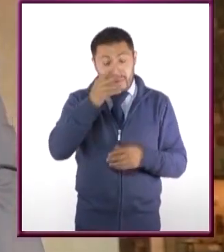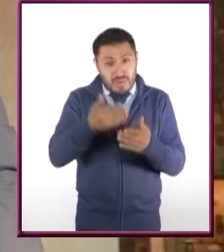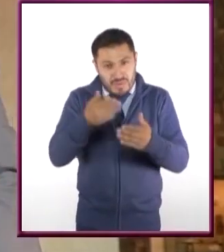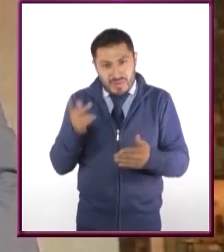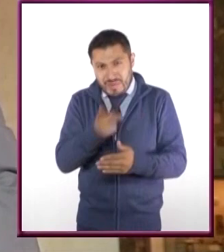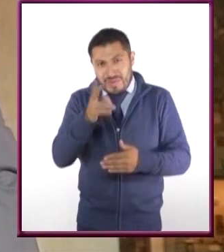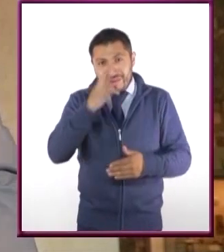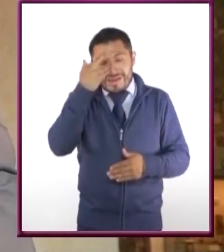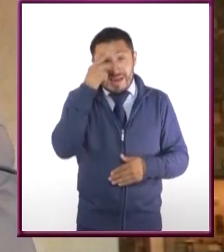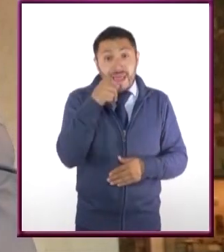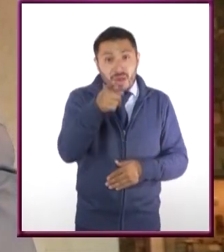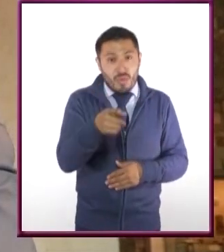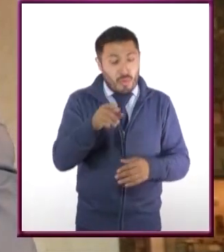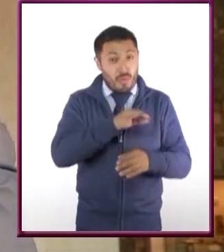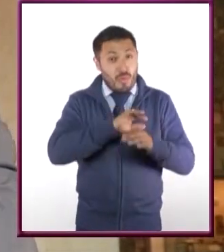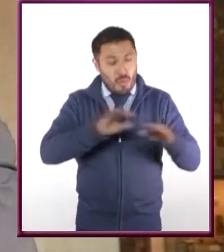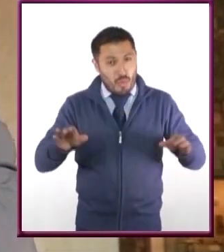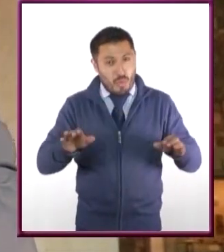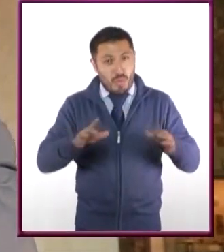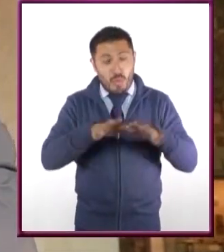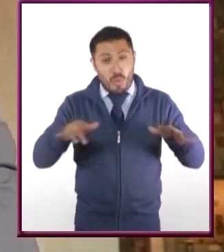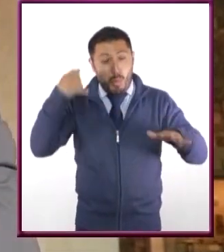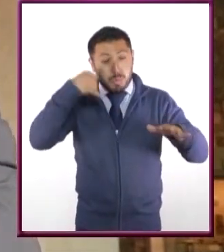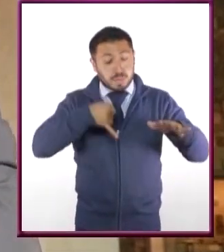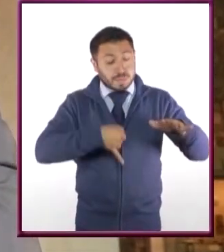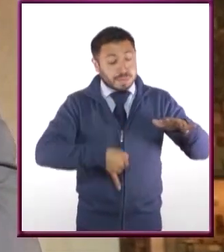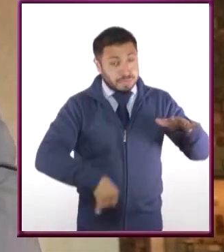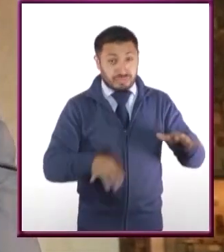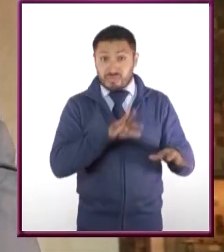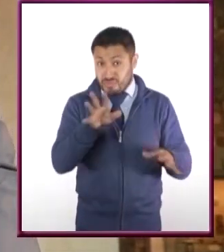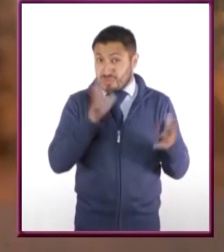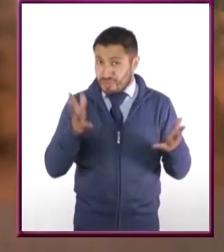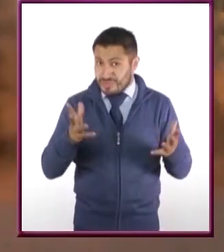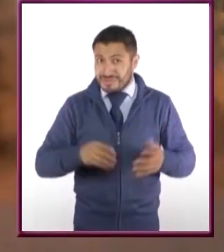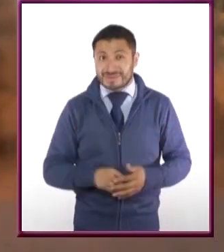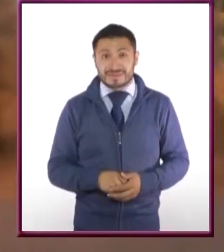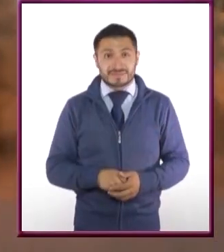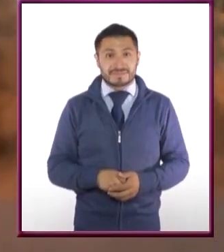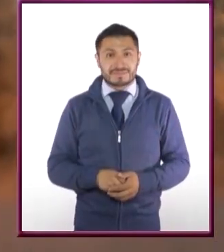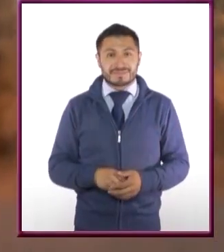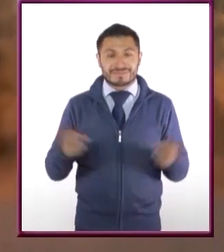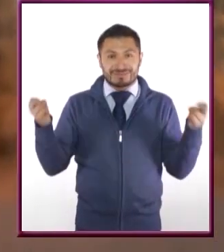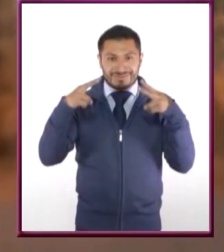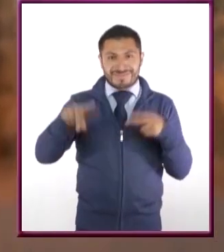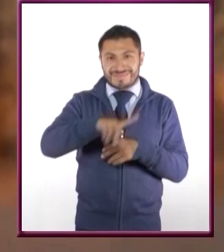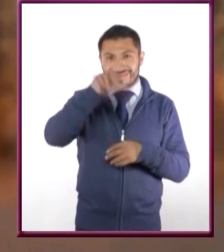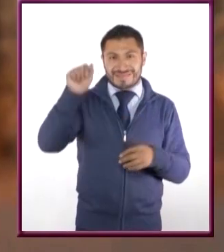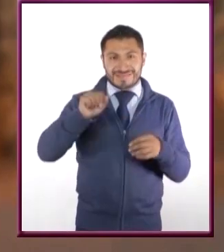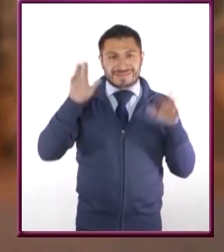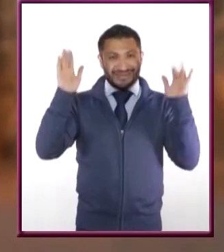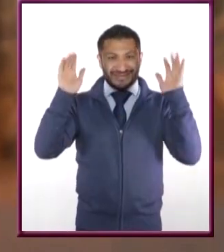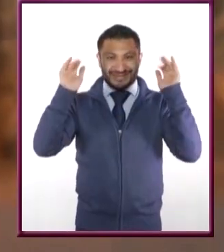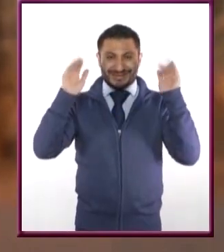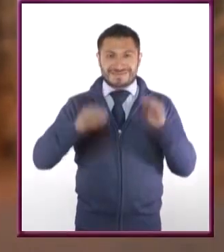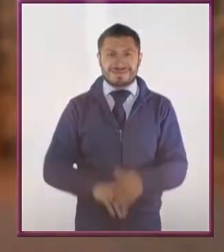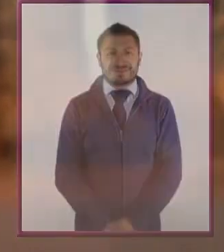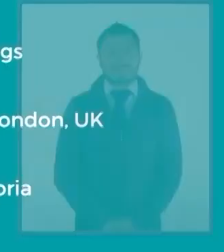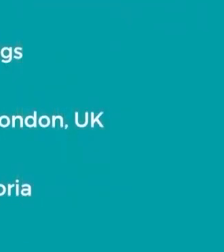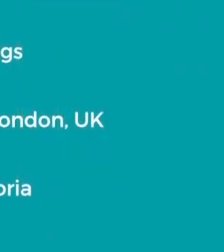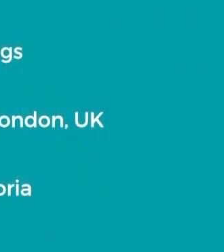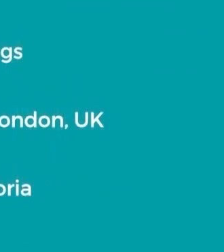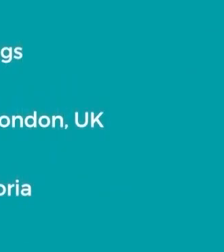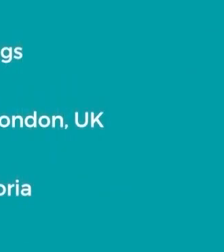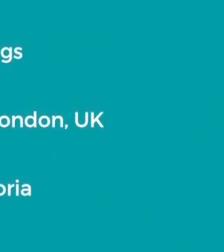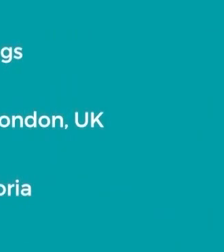¿Y tú te sumergirías en un submarino hasta el fondo del mar? Hasta el próximo Elemental. Adiós. Adiós.